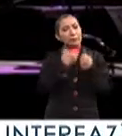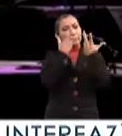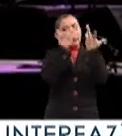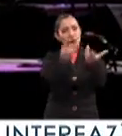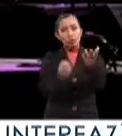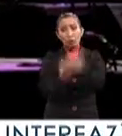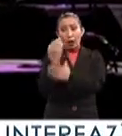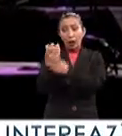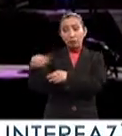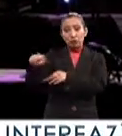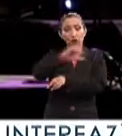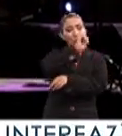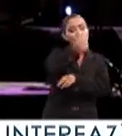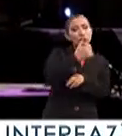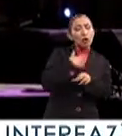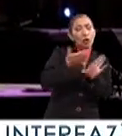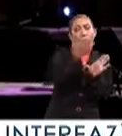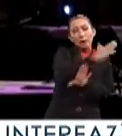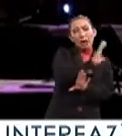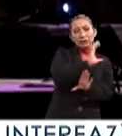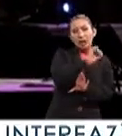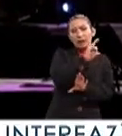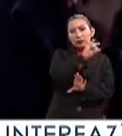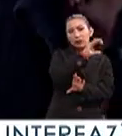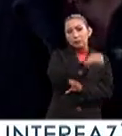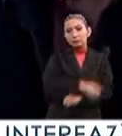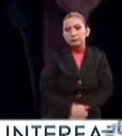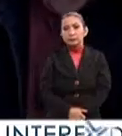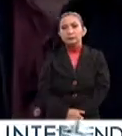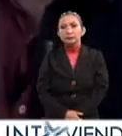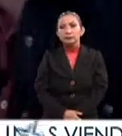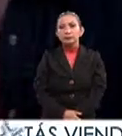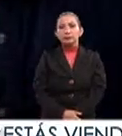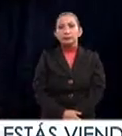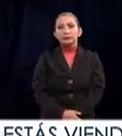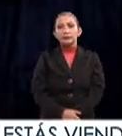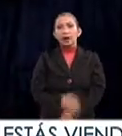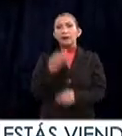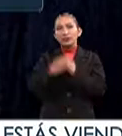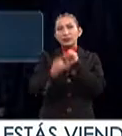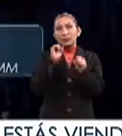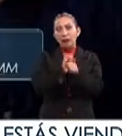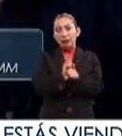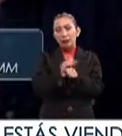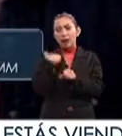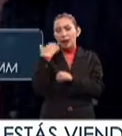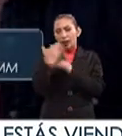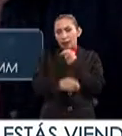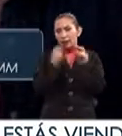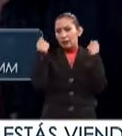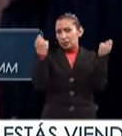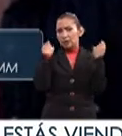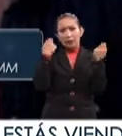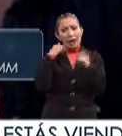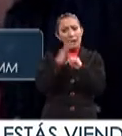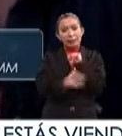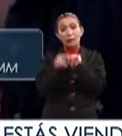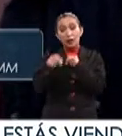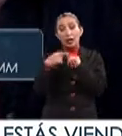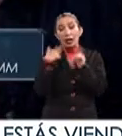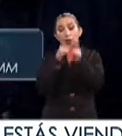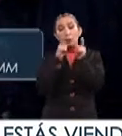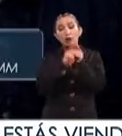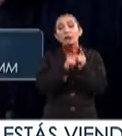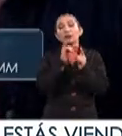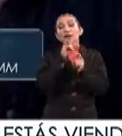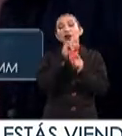de actualidad con otras de carácter más clásico. Bueno, el fin de semana final del festival va a ser estupendo porque tenemos a la Orquesta